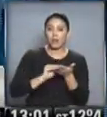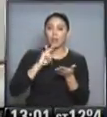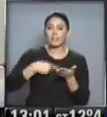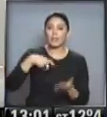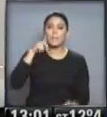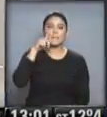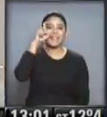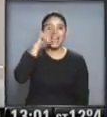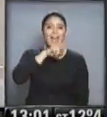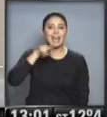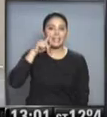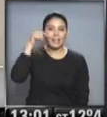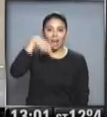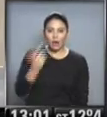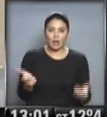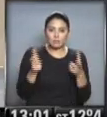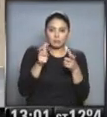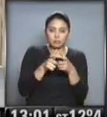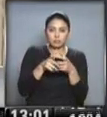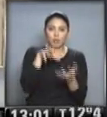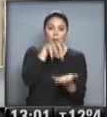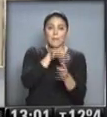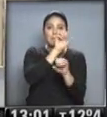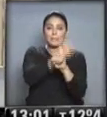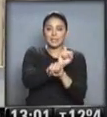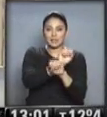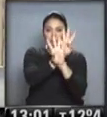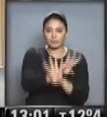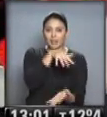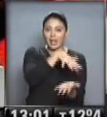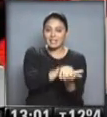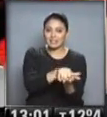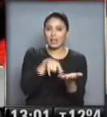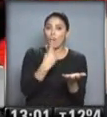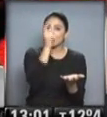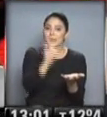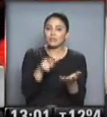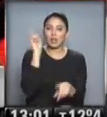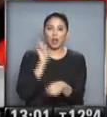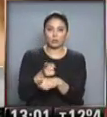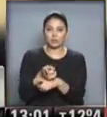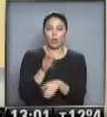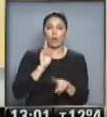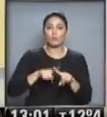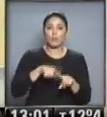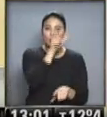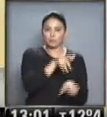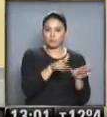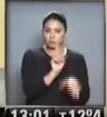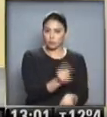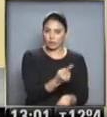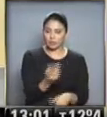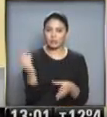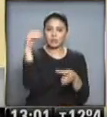ángel pierri está reunido en este momento en el penal de ezeiza donde está alojado el único imputado por el homicidio de ángeles rawson